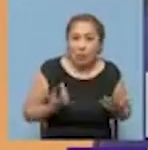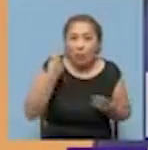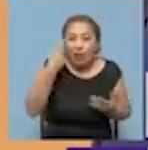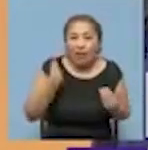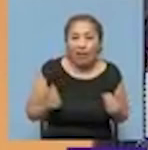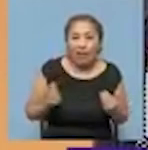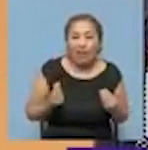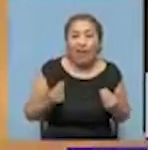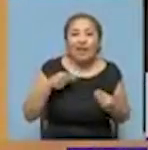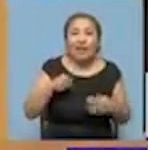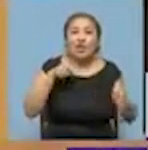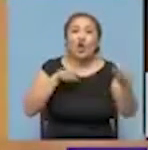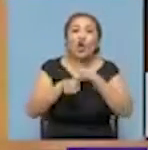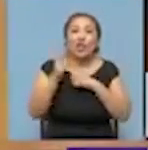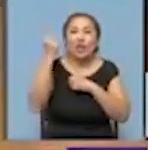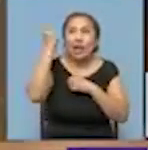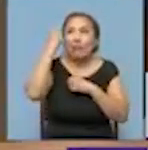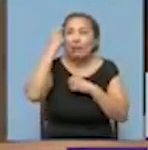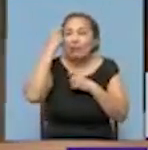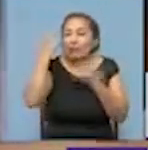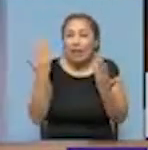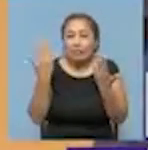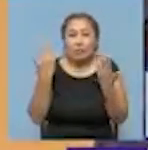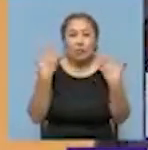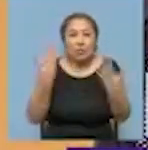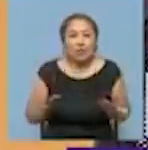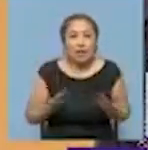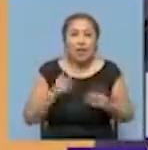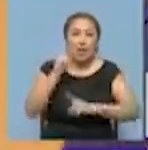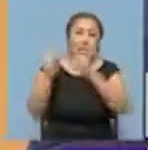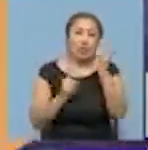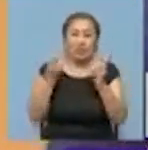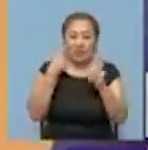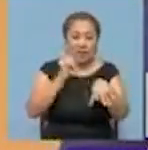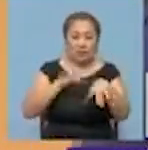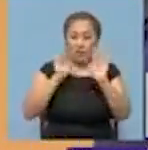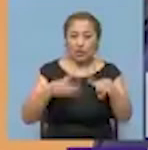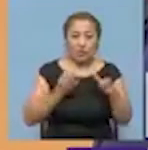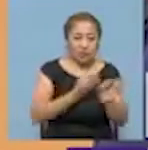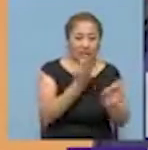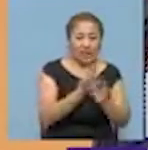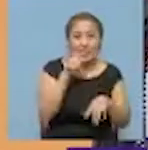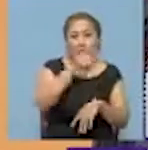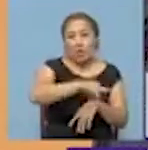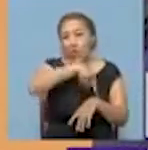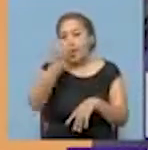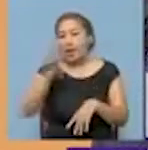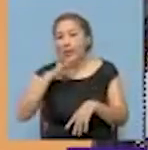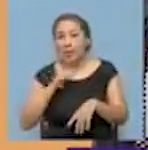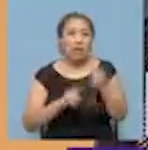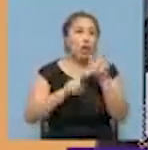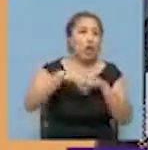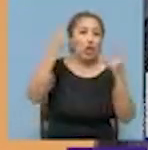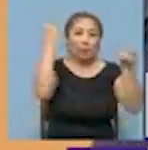obviamente va contra el más elemental sentido común cuando vos ves el sincronismo que se está enseñando lo mismo acá que en méxico que en